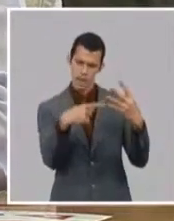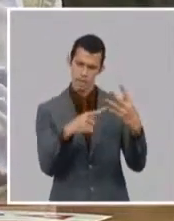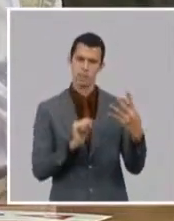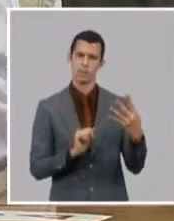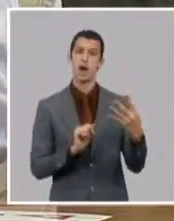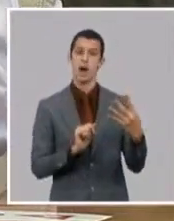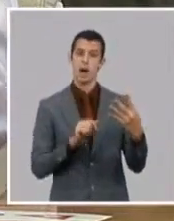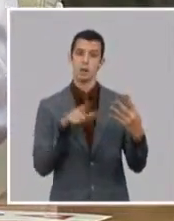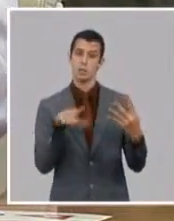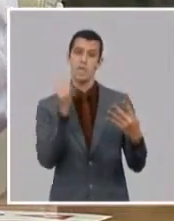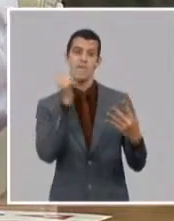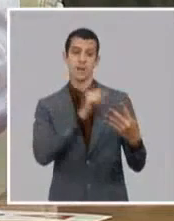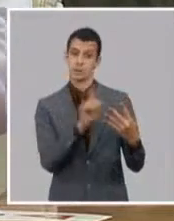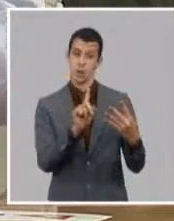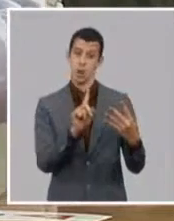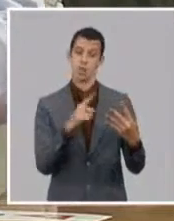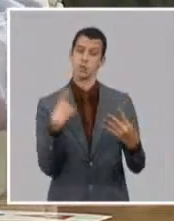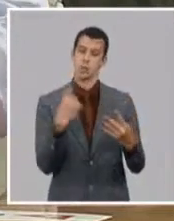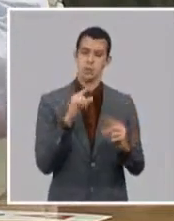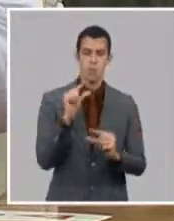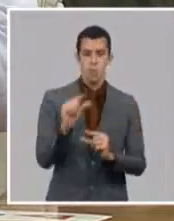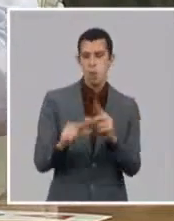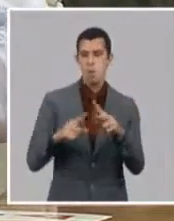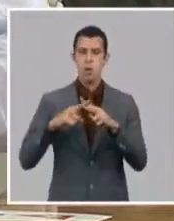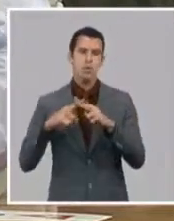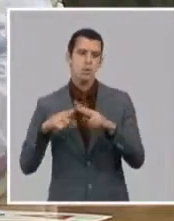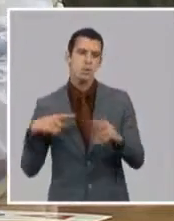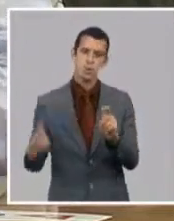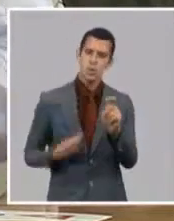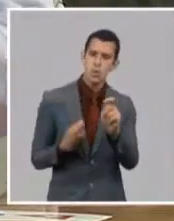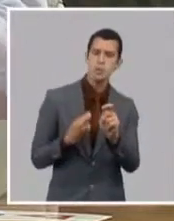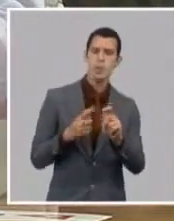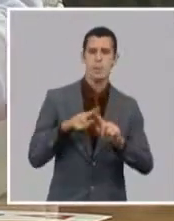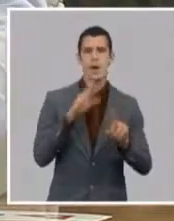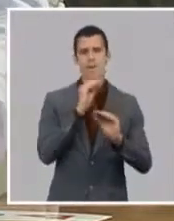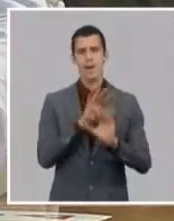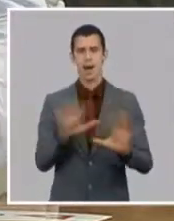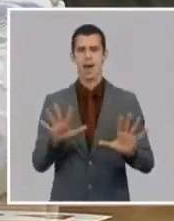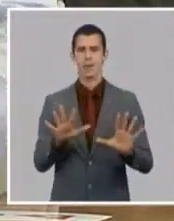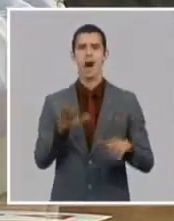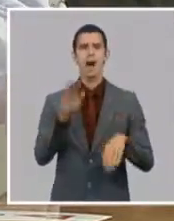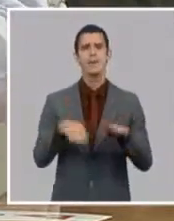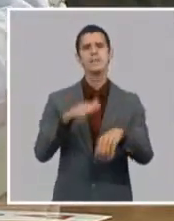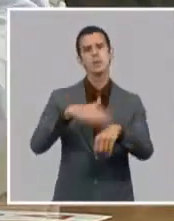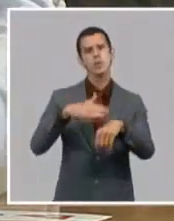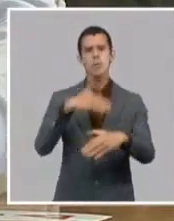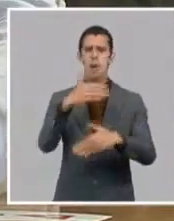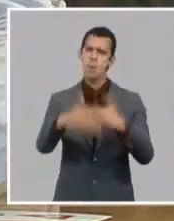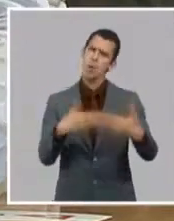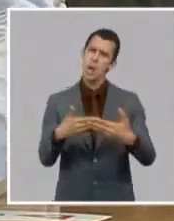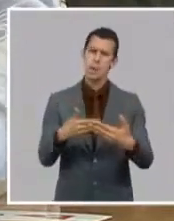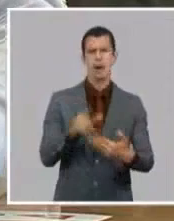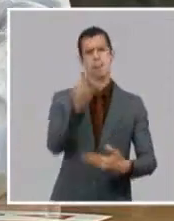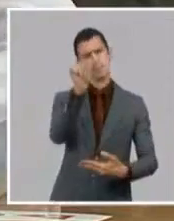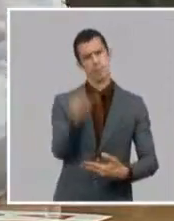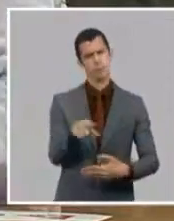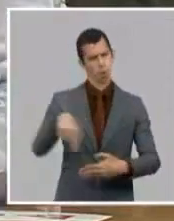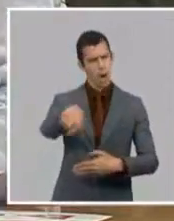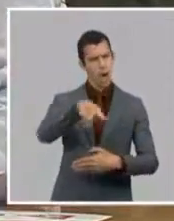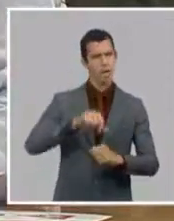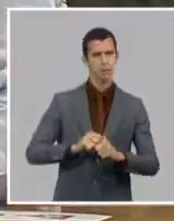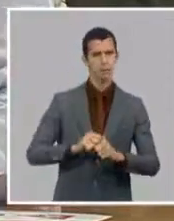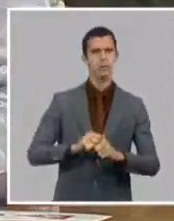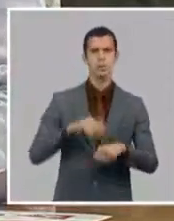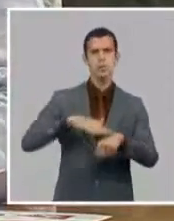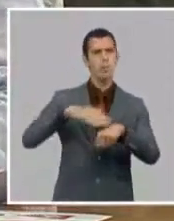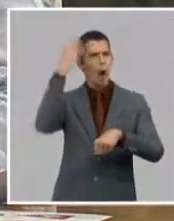beneficiadas con vivienda. Te lo digo, tengo las experiencias de dos provincias que dirigí. Personas que se fueron beneficiadas con vivienda cuando tuvieron